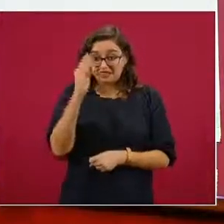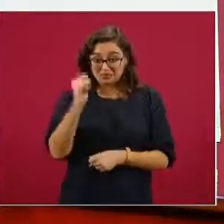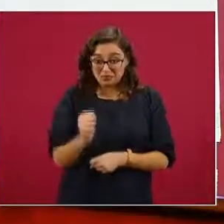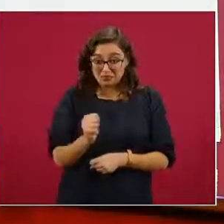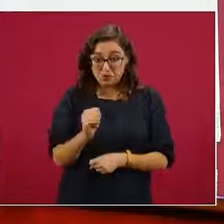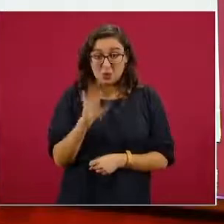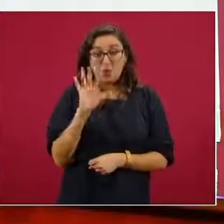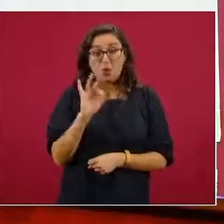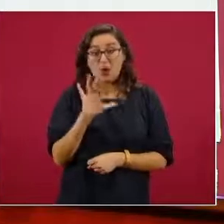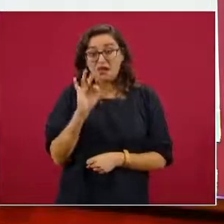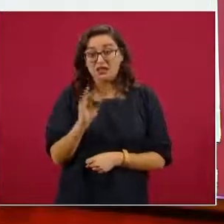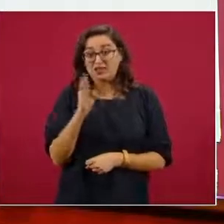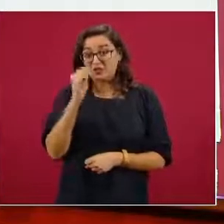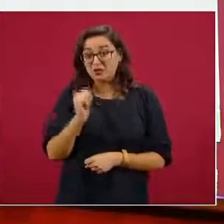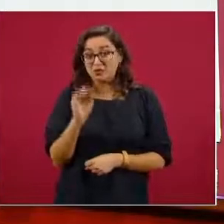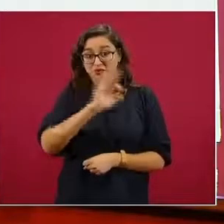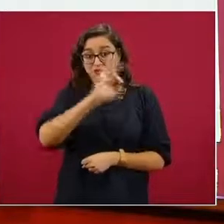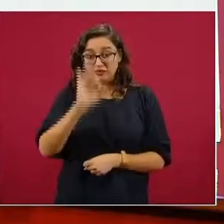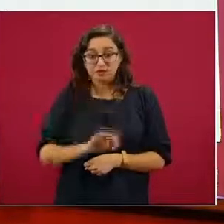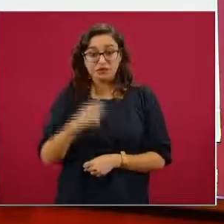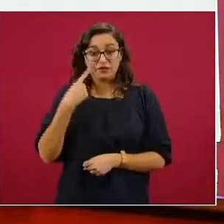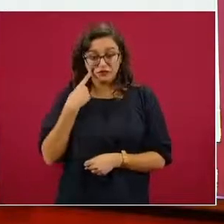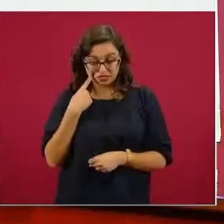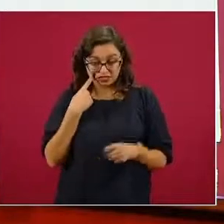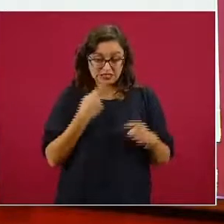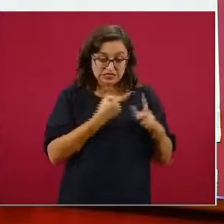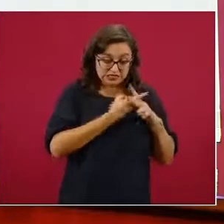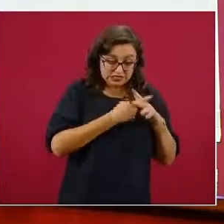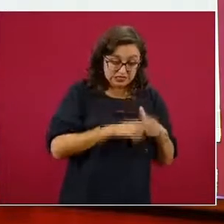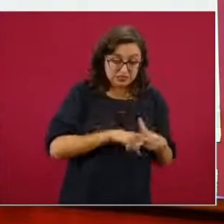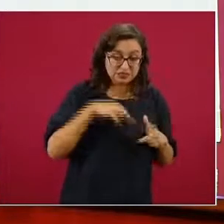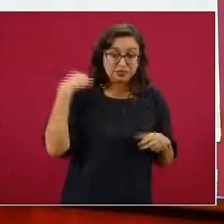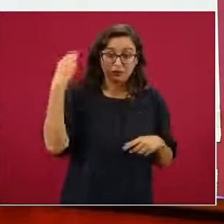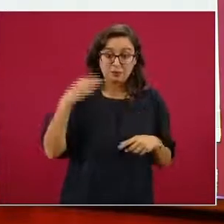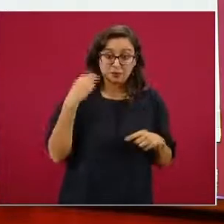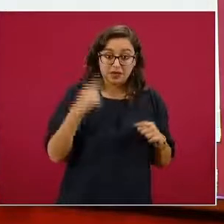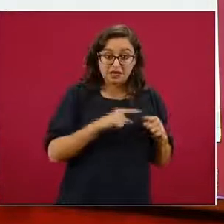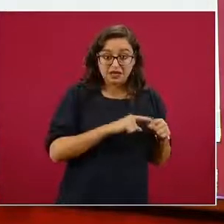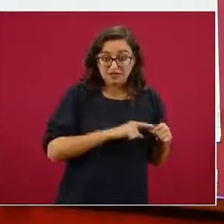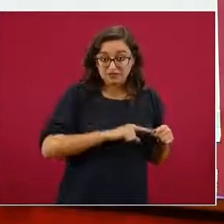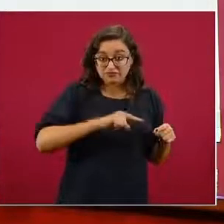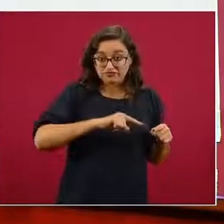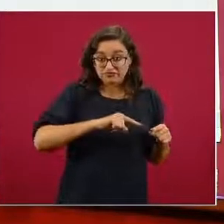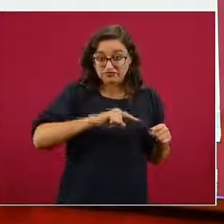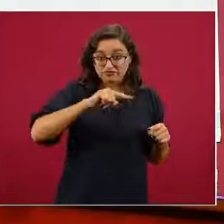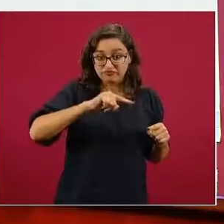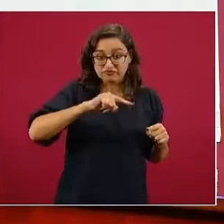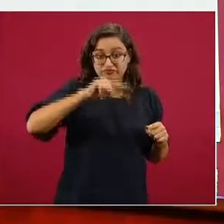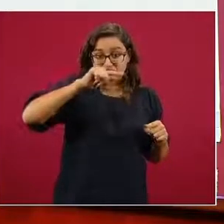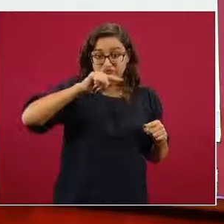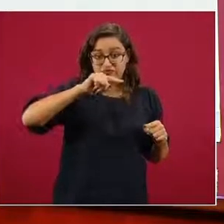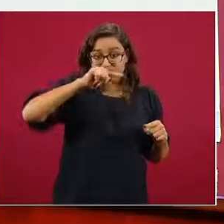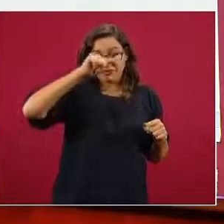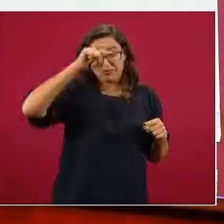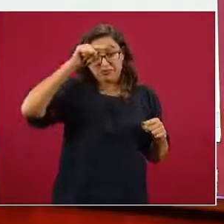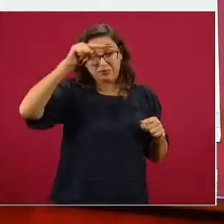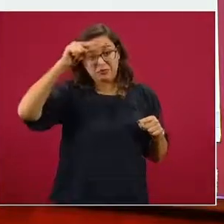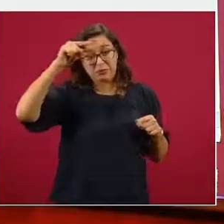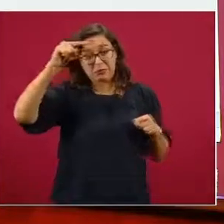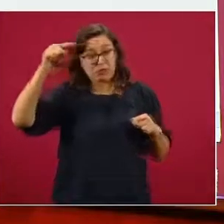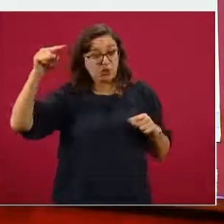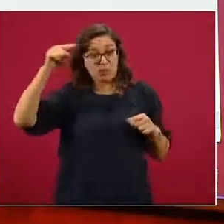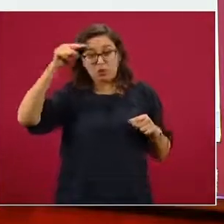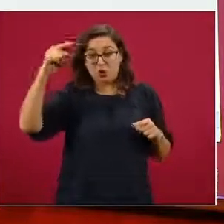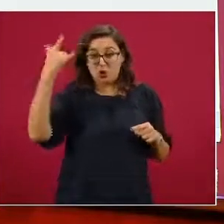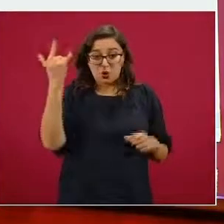de positividad. Vean ustedes cuánto teníamos en el mes de marzo, de abril, de mayo, de junio y finalmente de